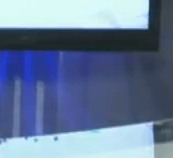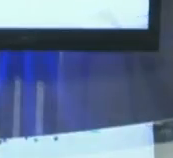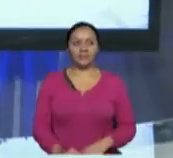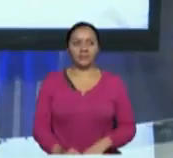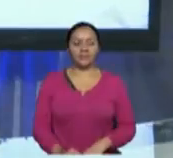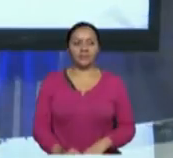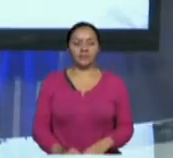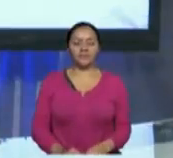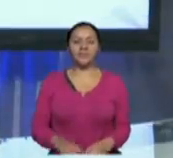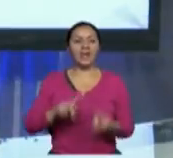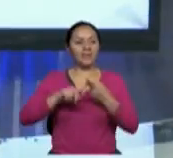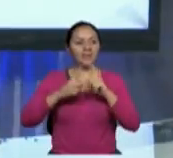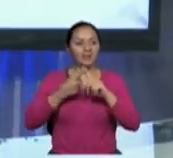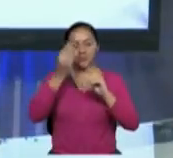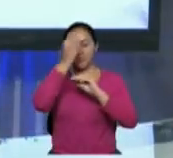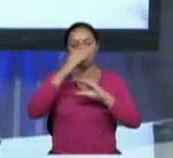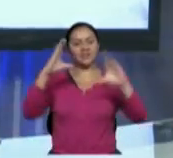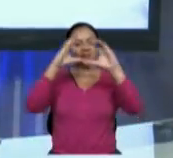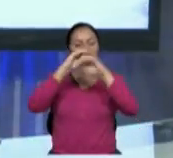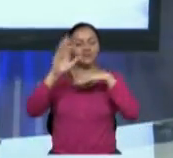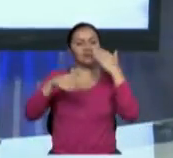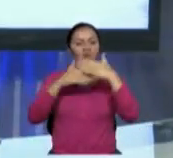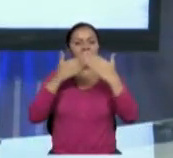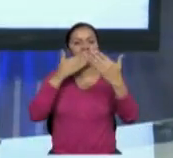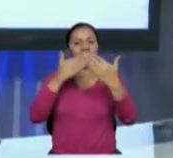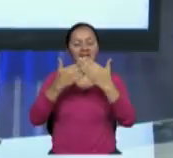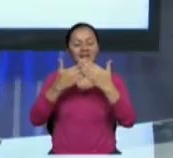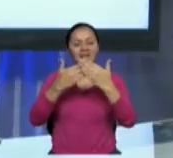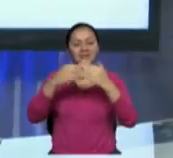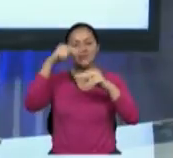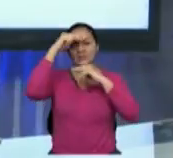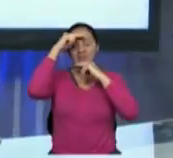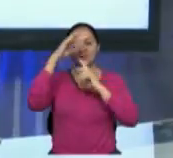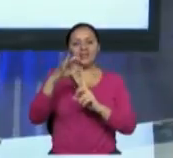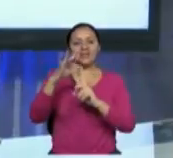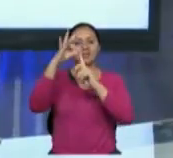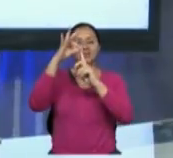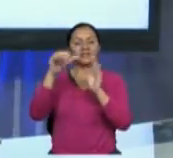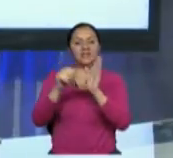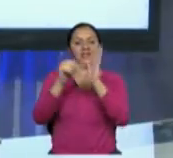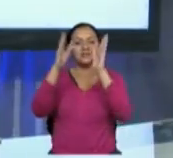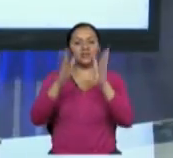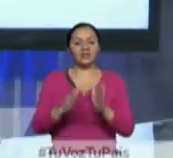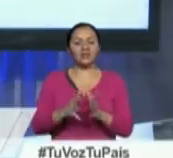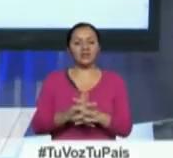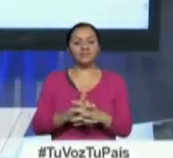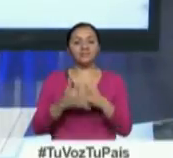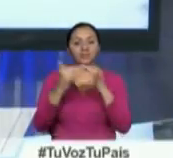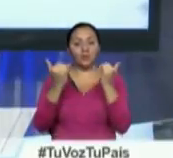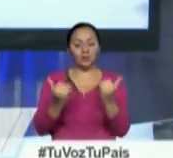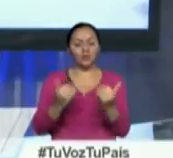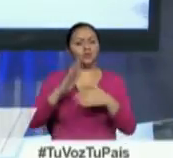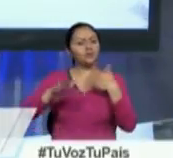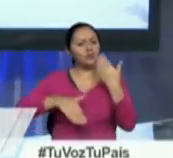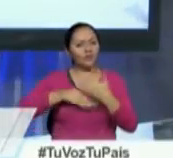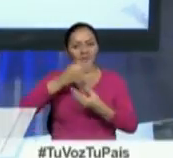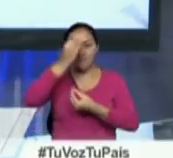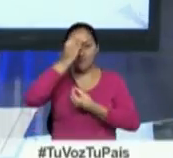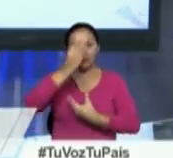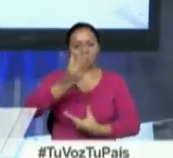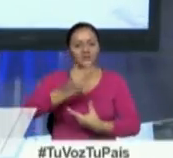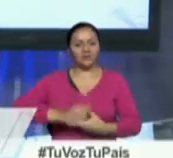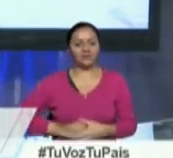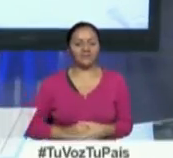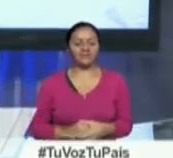Amigos, muy buenas noches. Gracias por estar con nosotros en esta la emisión estelar de su noticiero ciudadano. Hoy estamos listos para entregarle la